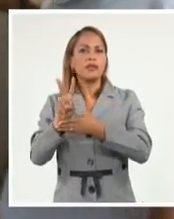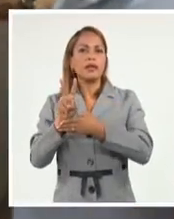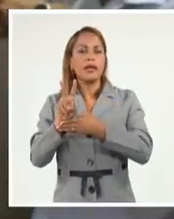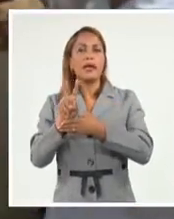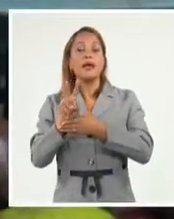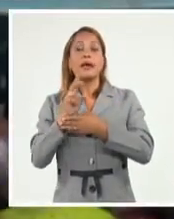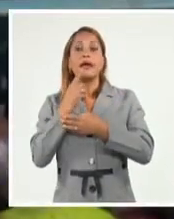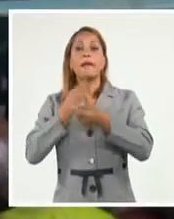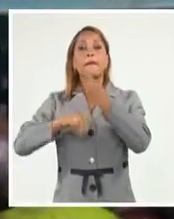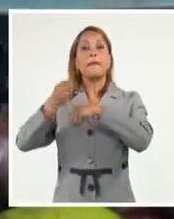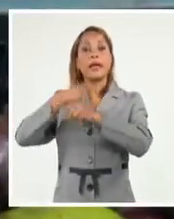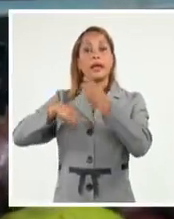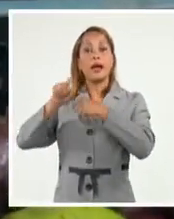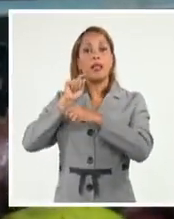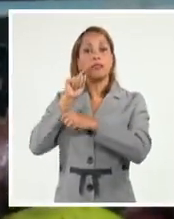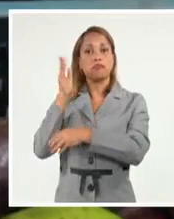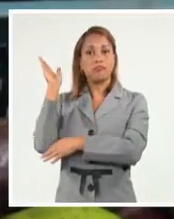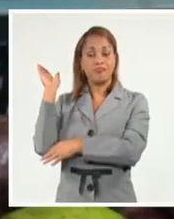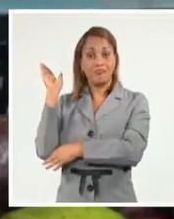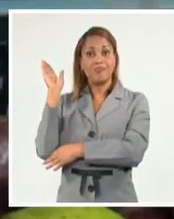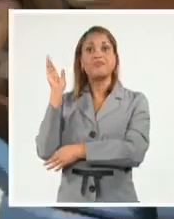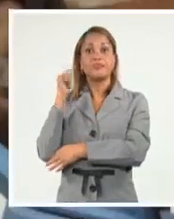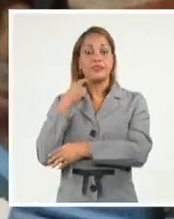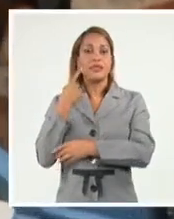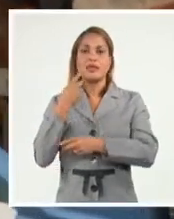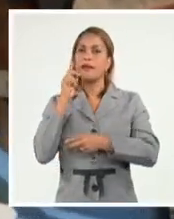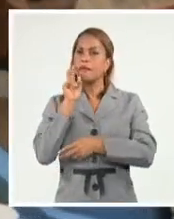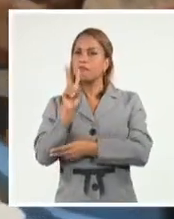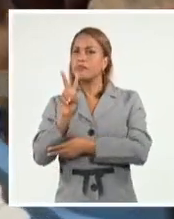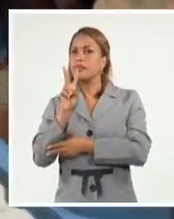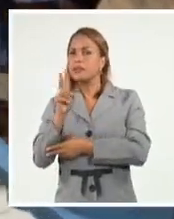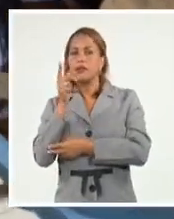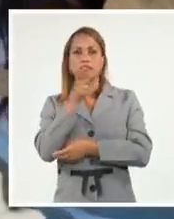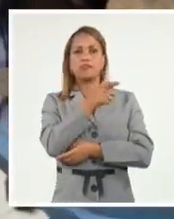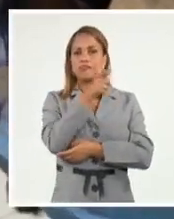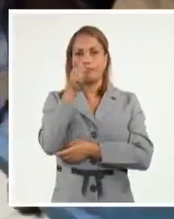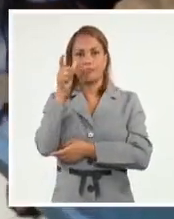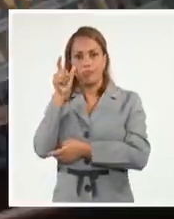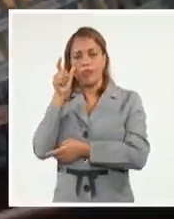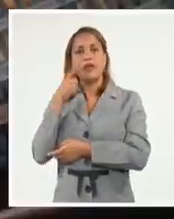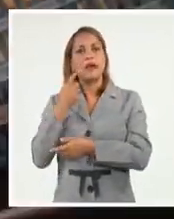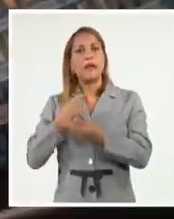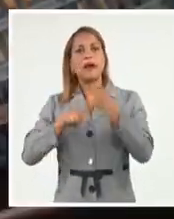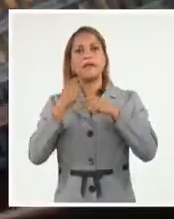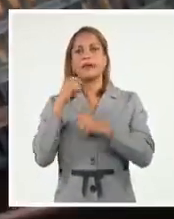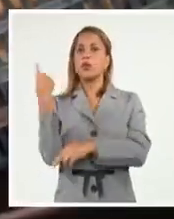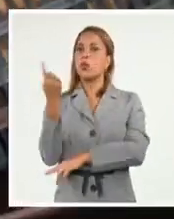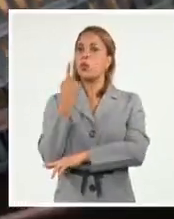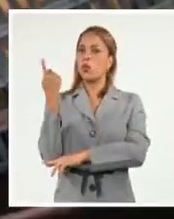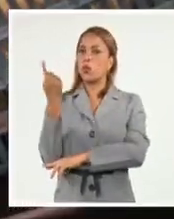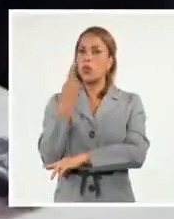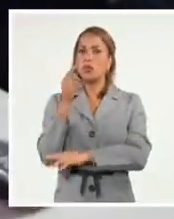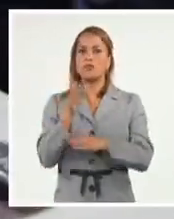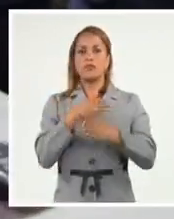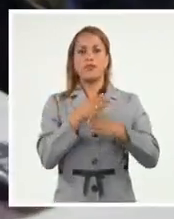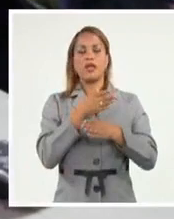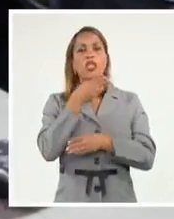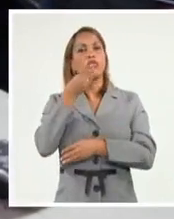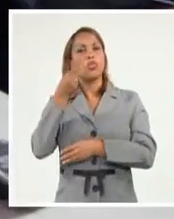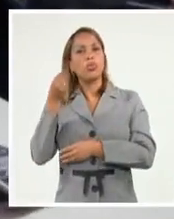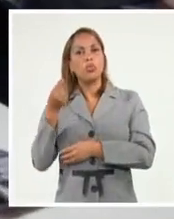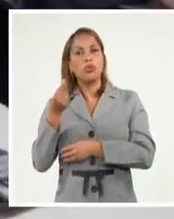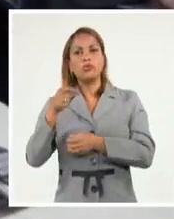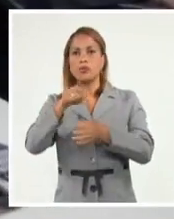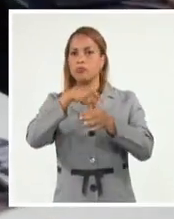Ciudamar, perteneciente a la empresa agroindustrial Victoria de Girón. En la unidad ofertarán jugos, productos en conserva, dulces, encurtidos,